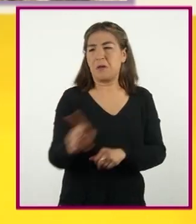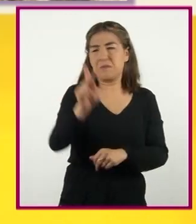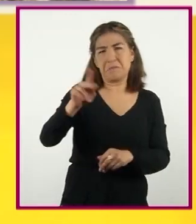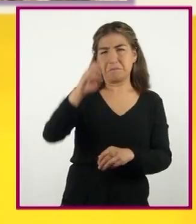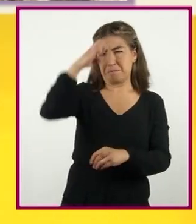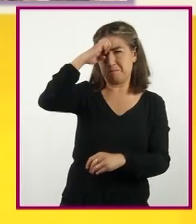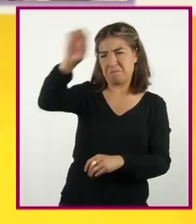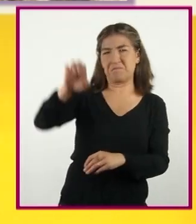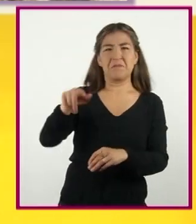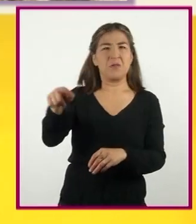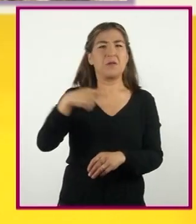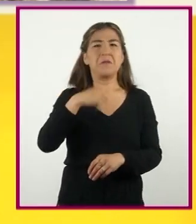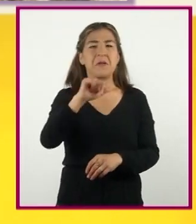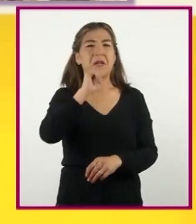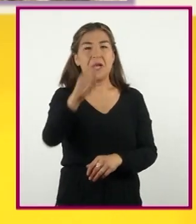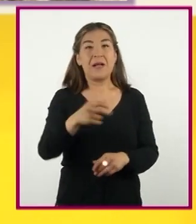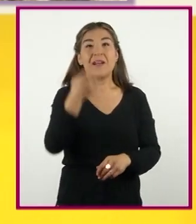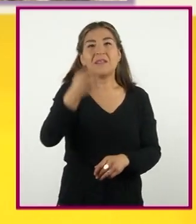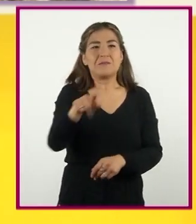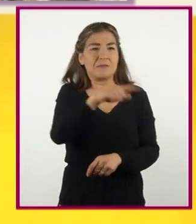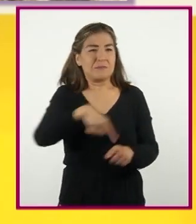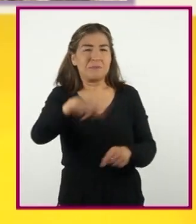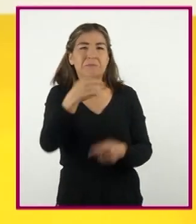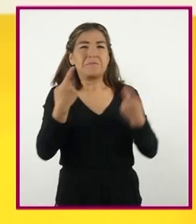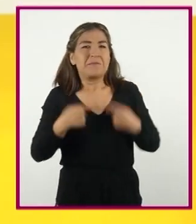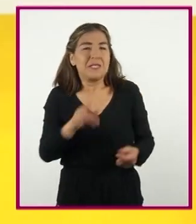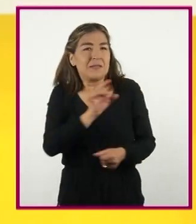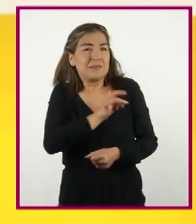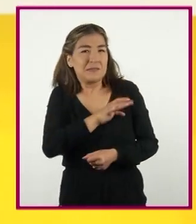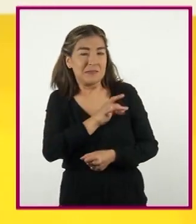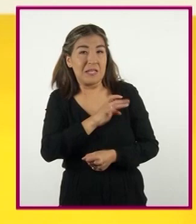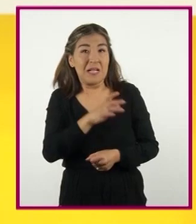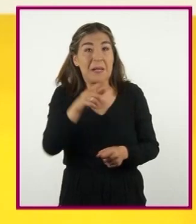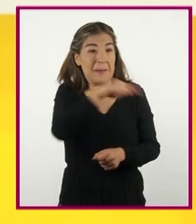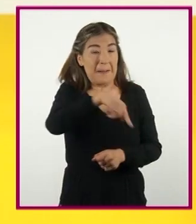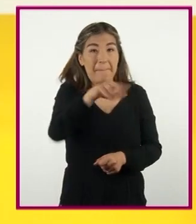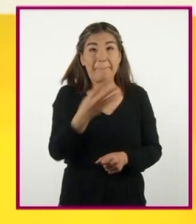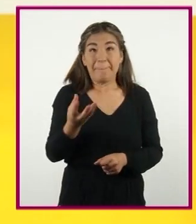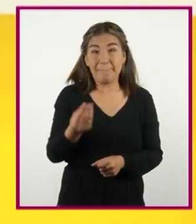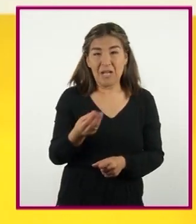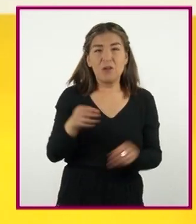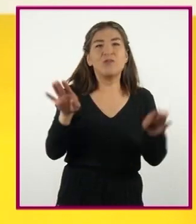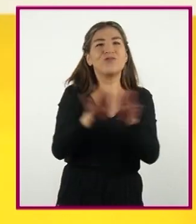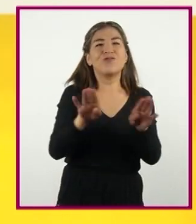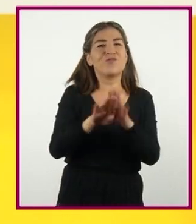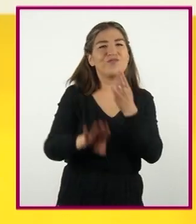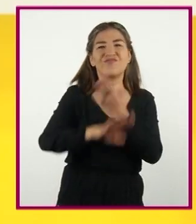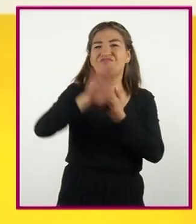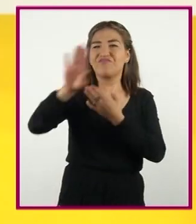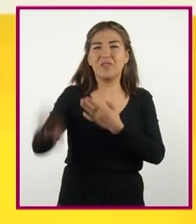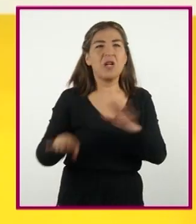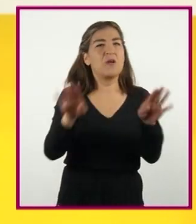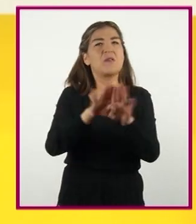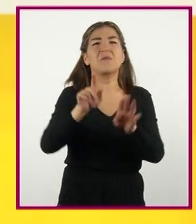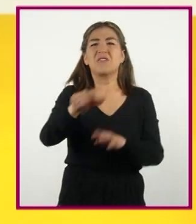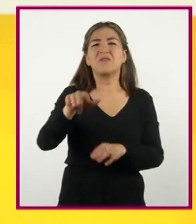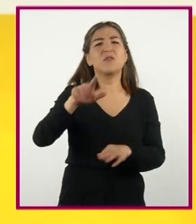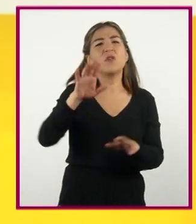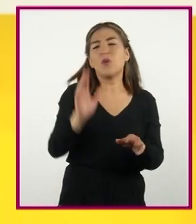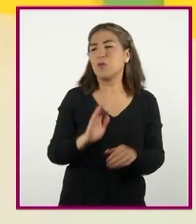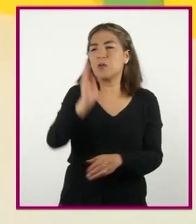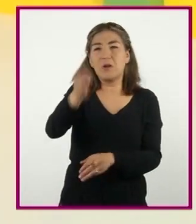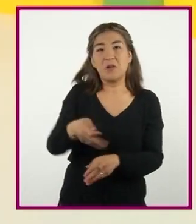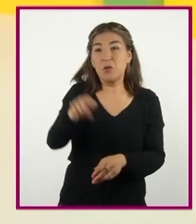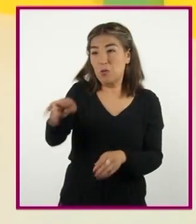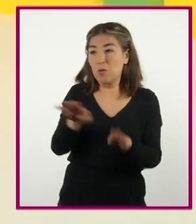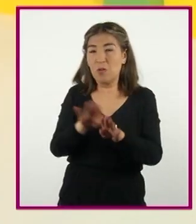sí, el temor se apoderaba de las personas y por miedo se les rechazaba, negaba y consideraba